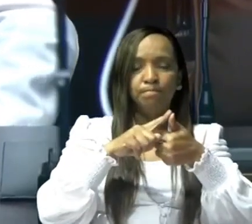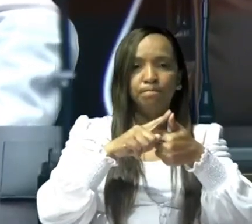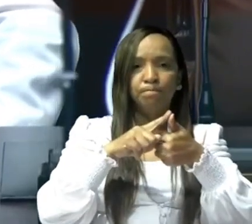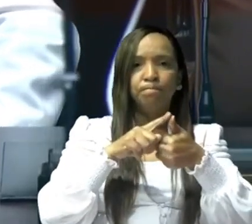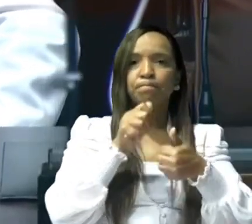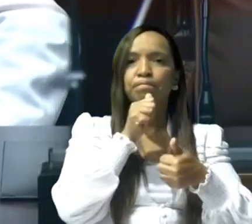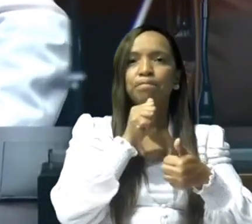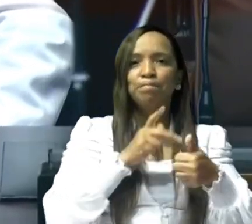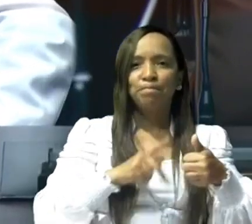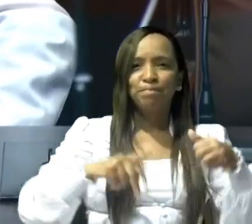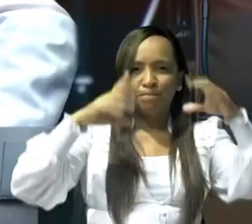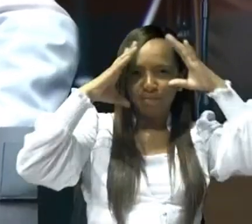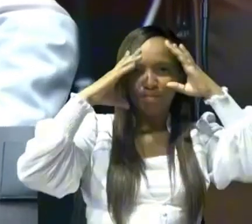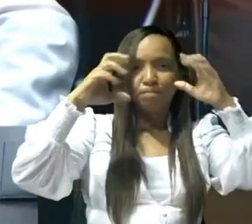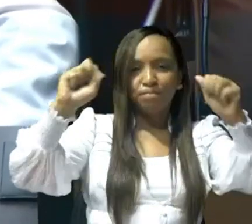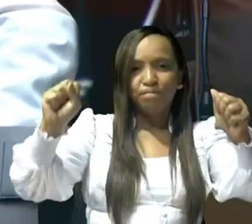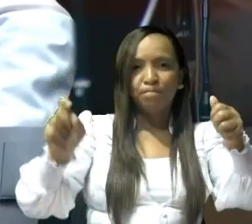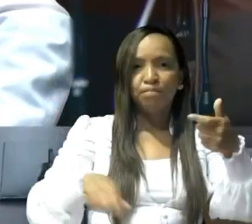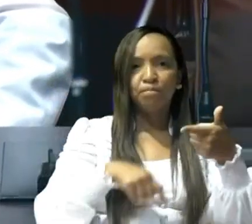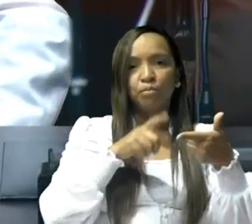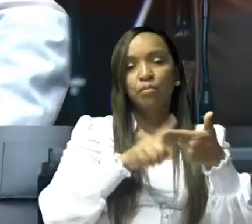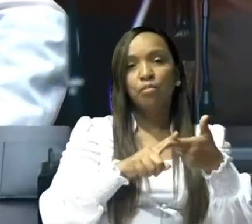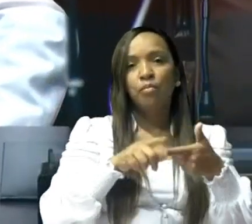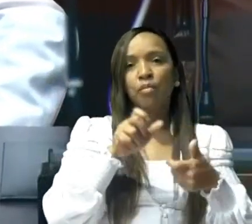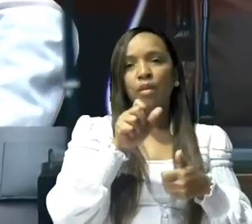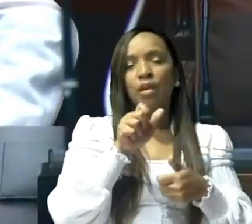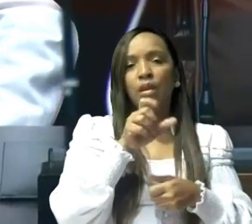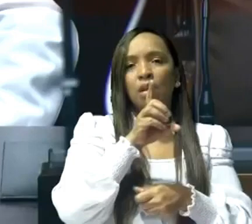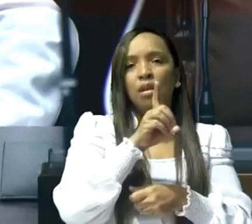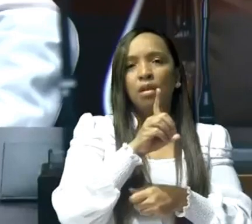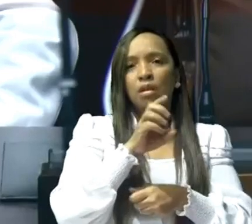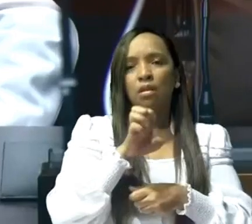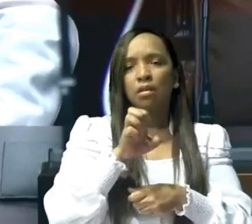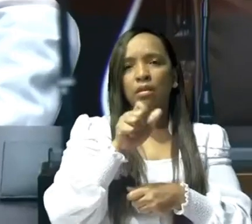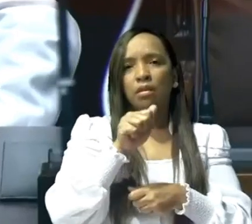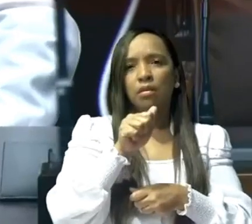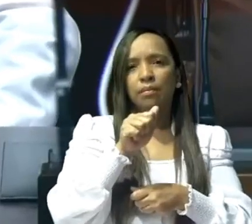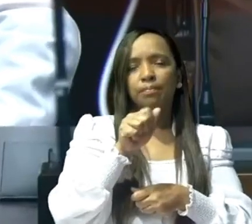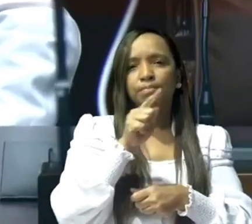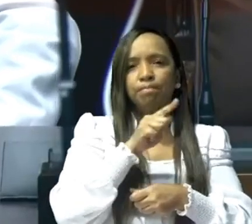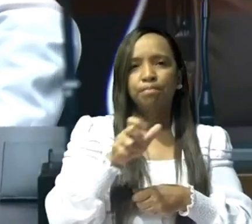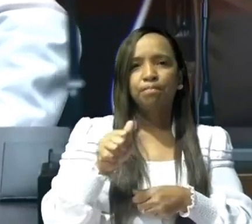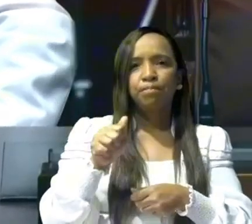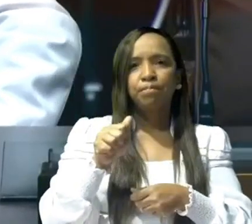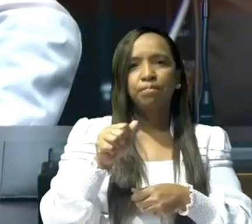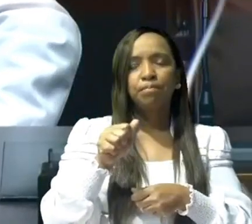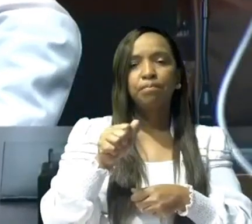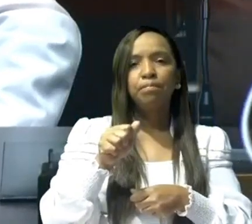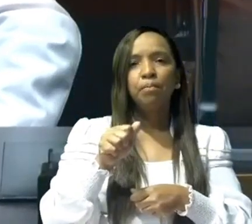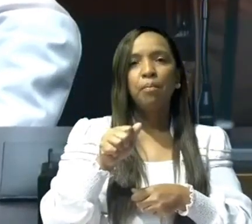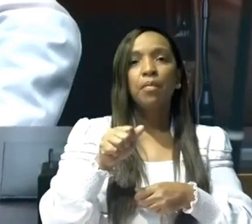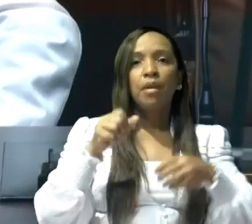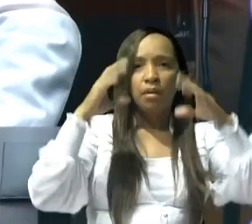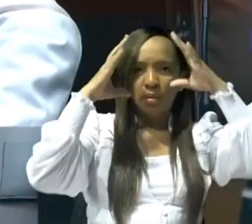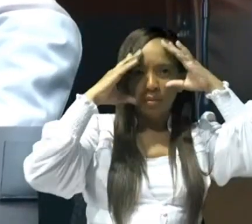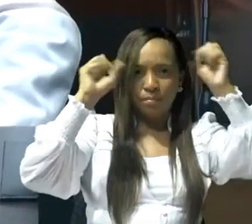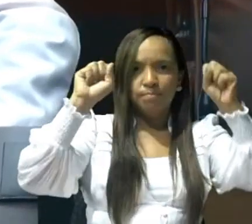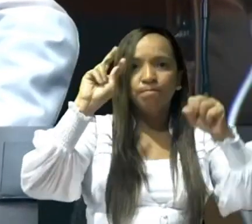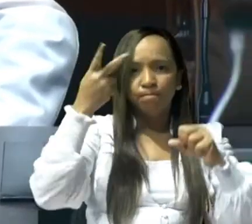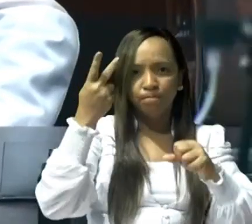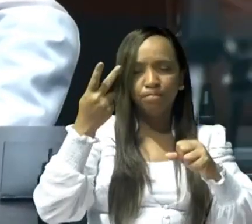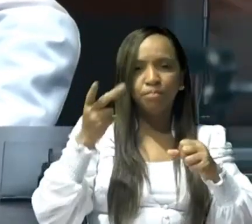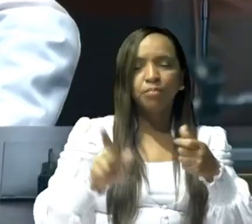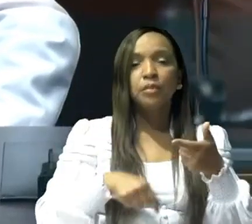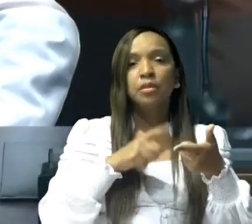Duarley Leandri de Asa Caraballo, vicepresidenta, Eduvirge María Bautista Gomera, secretaria,